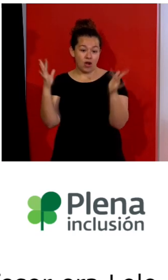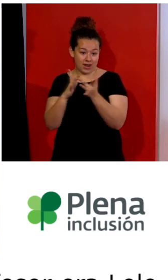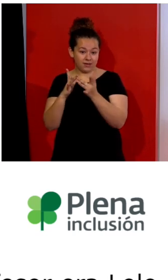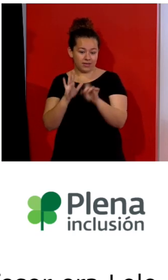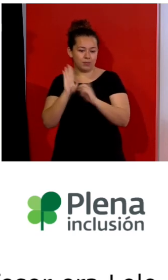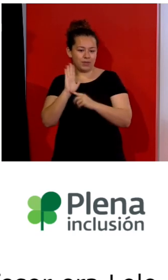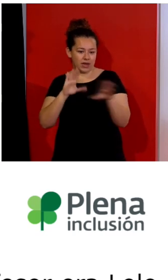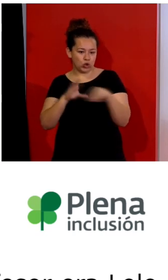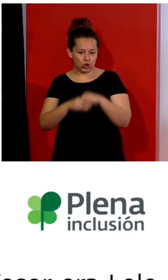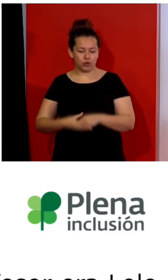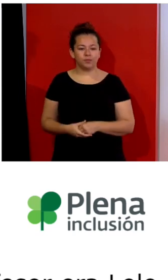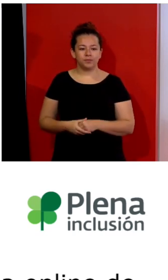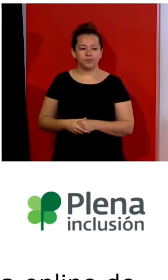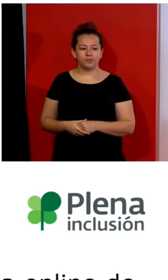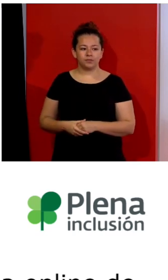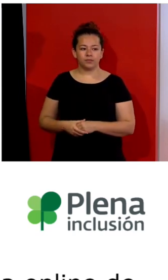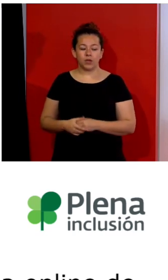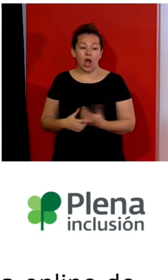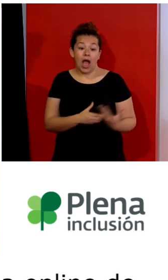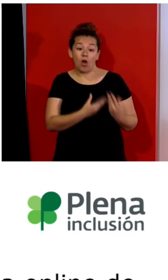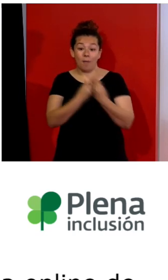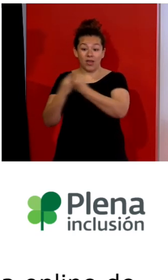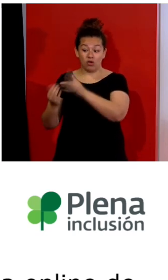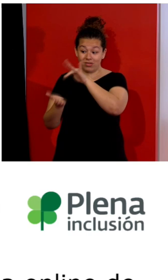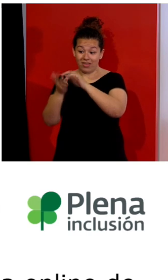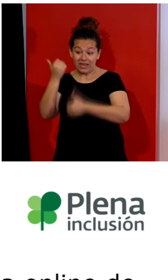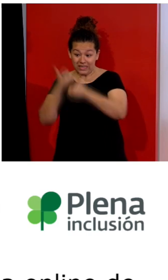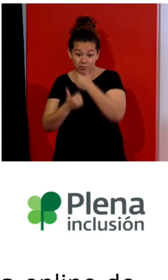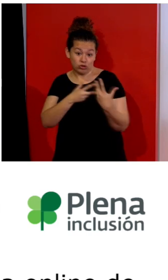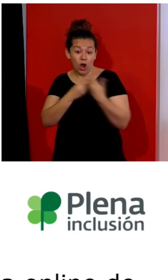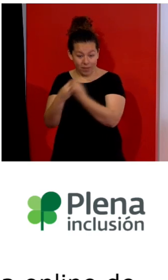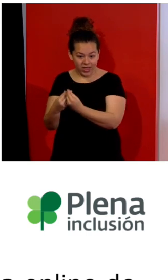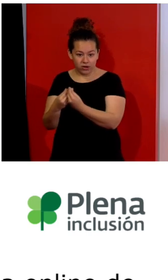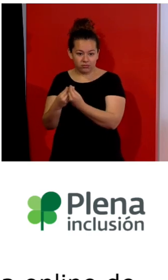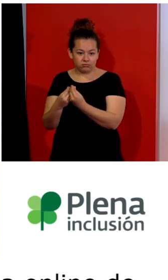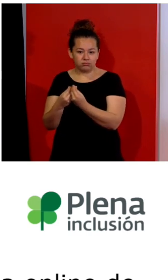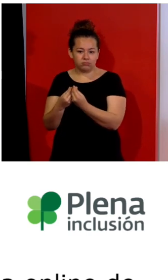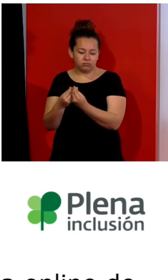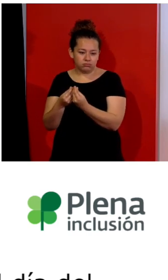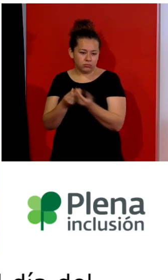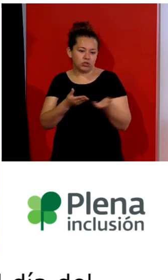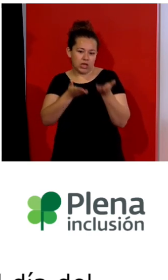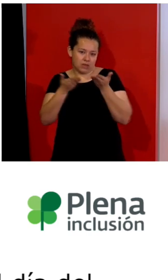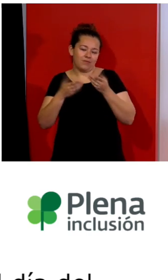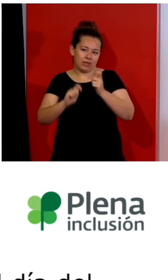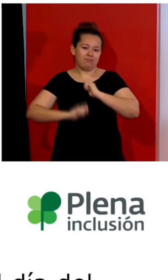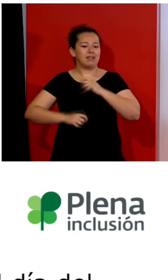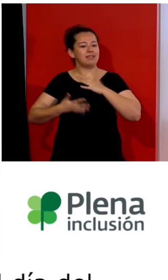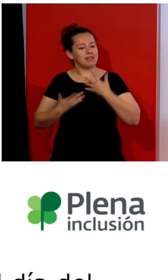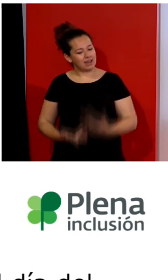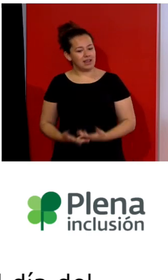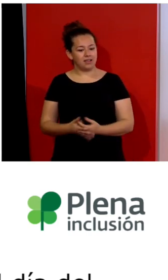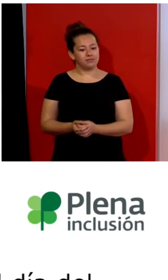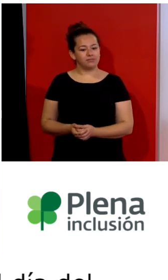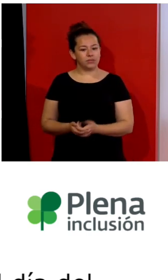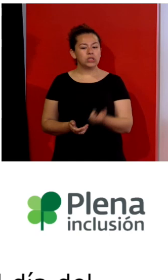Inclusión. Nos acompañaron el día del examen y nos dieron tranquilidad. Es más, aún me